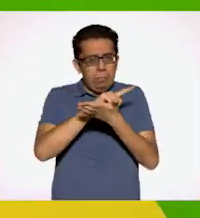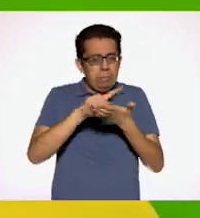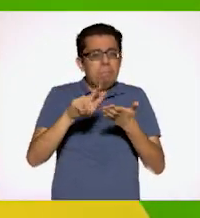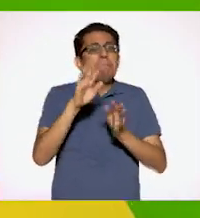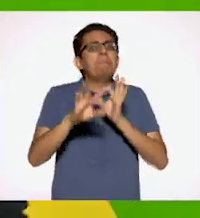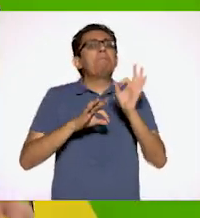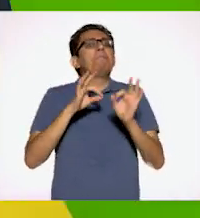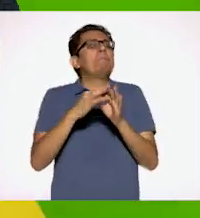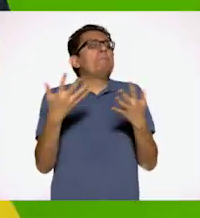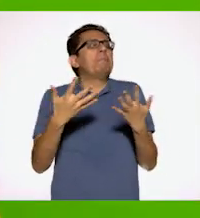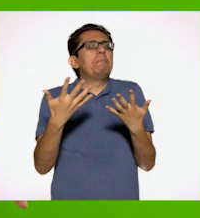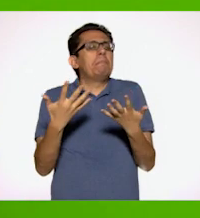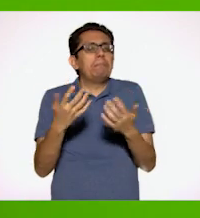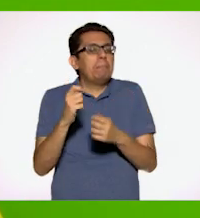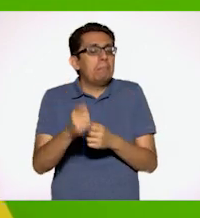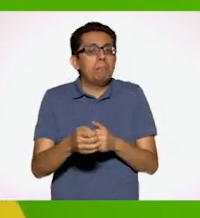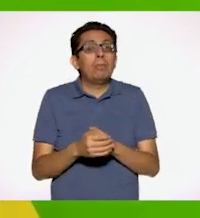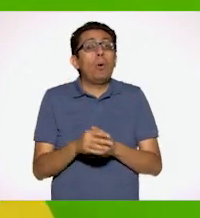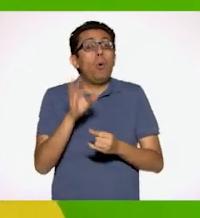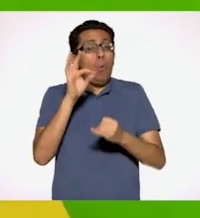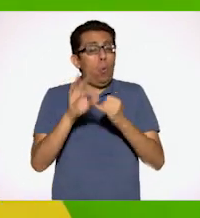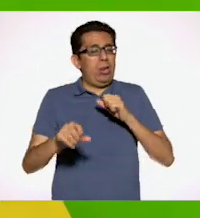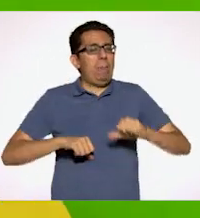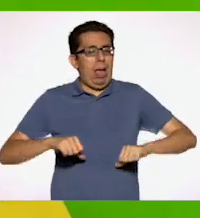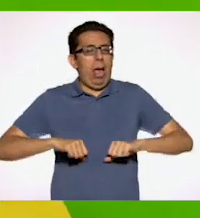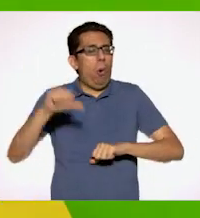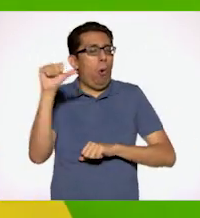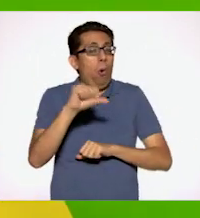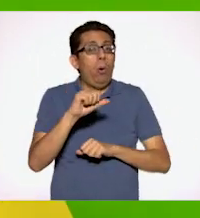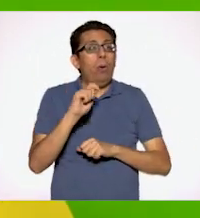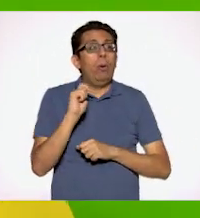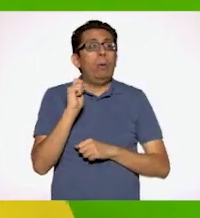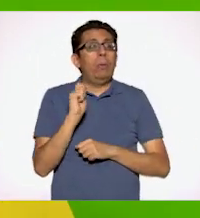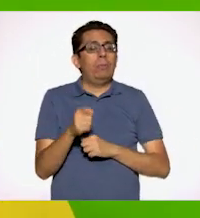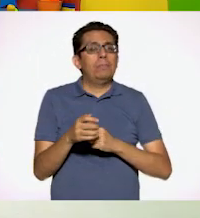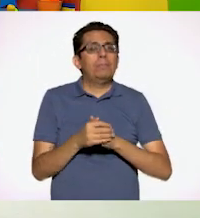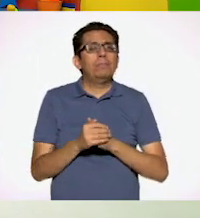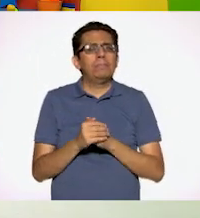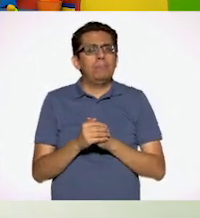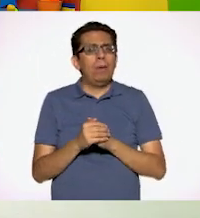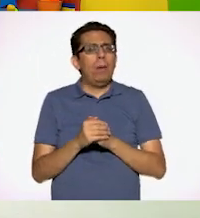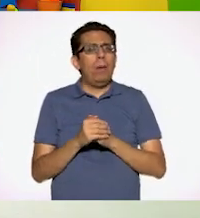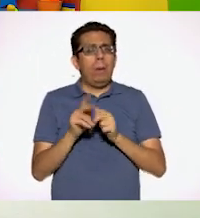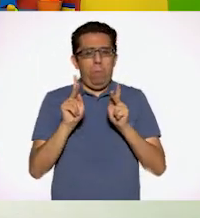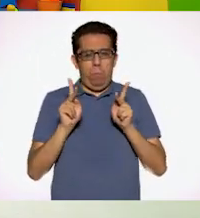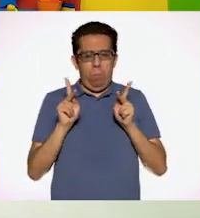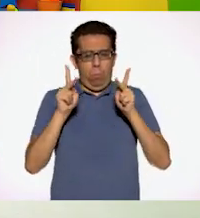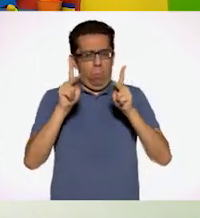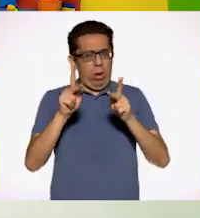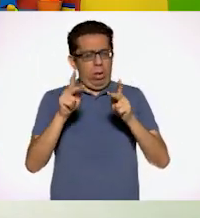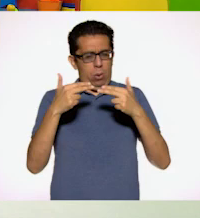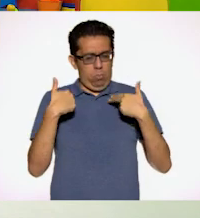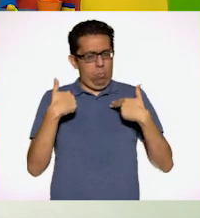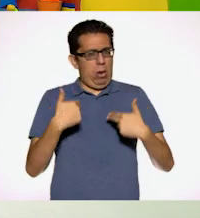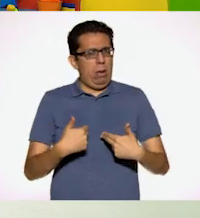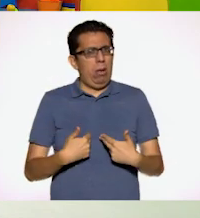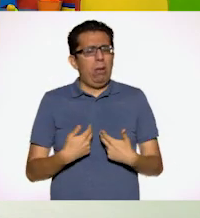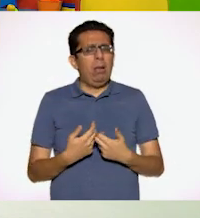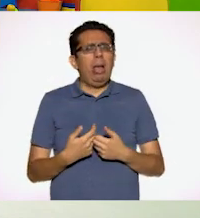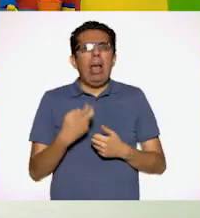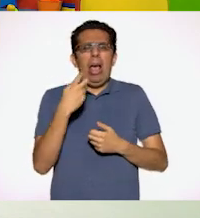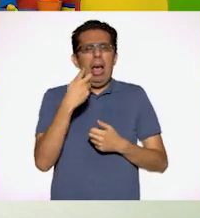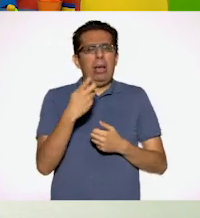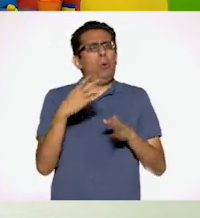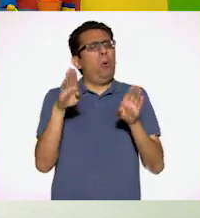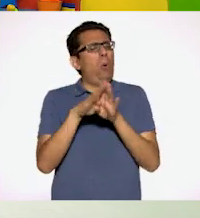Listo, ¿qué vamos a hacer? Nuestra última actividad de hoy es un puente humano. ¿Qué? ¿De qué manera podemos hacer un